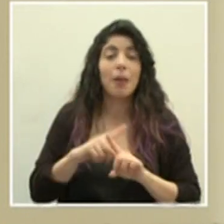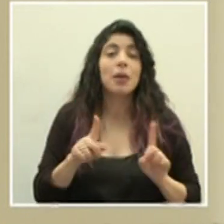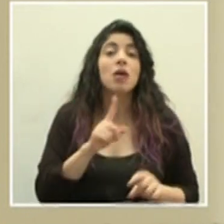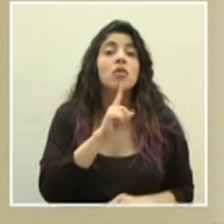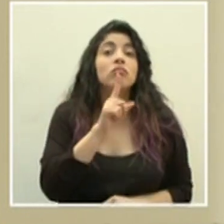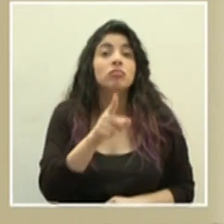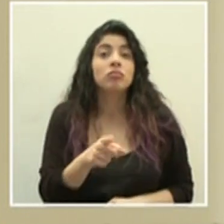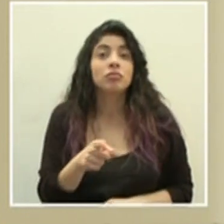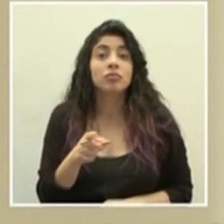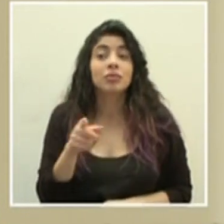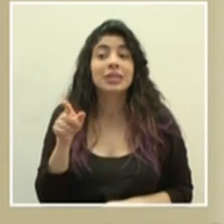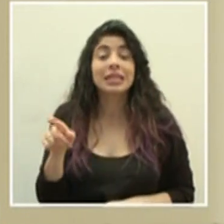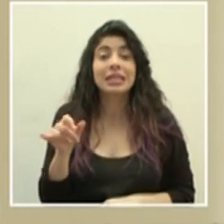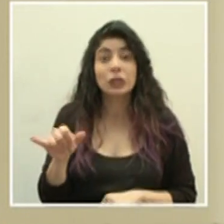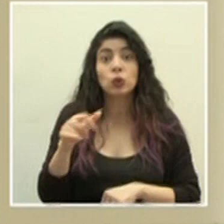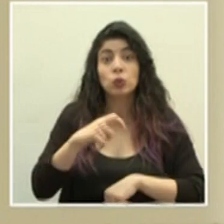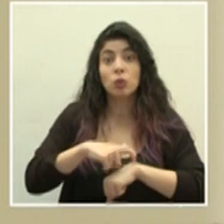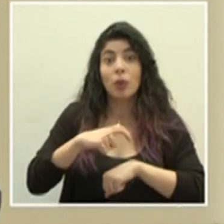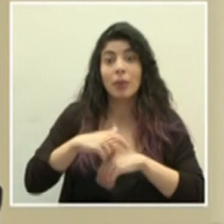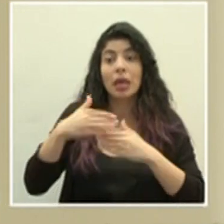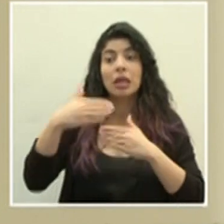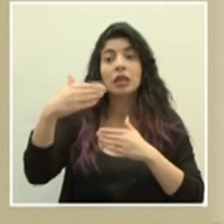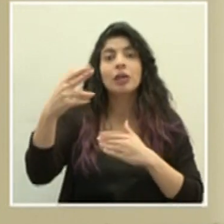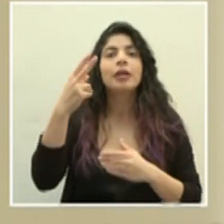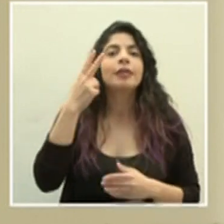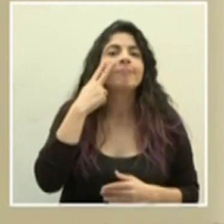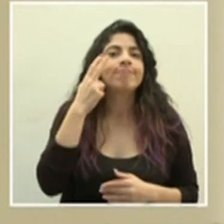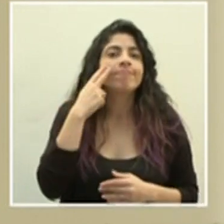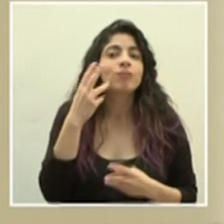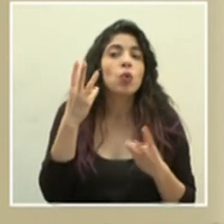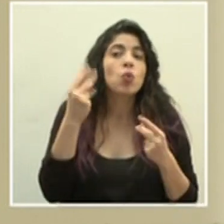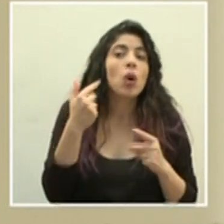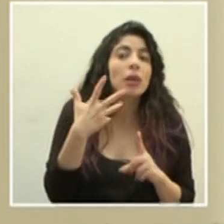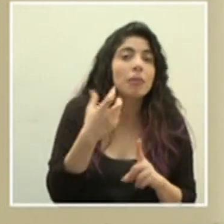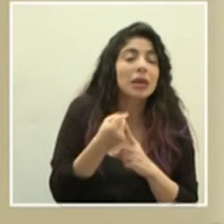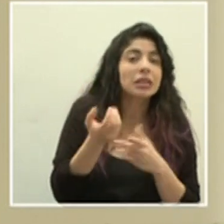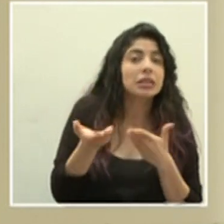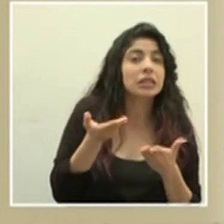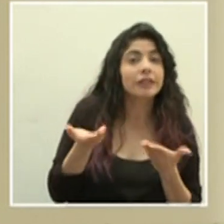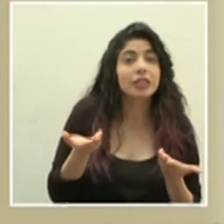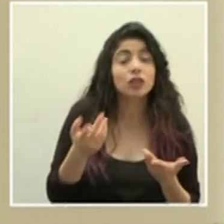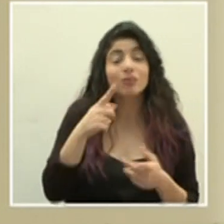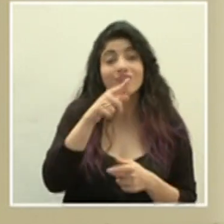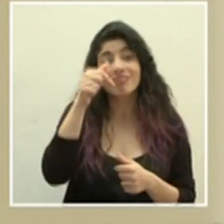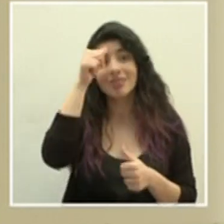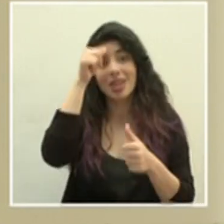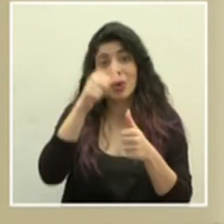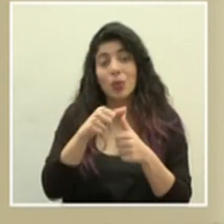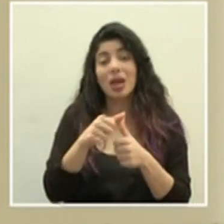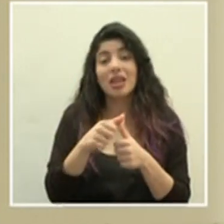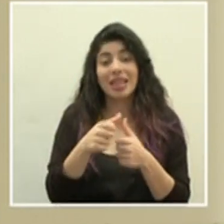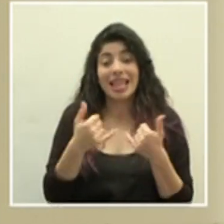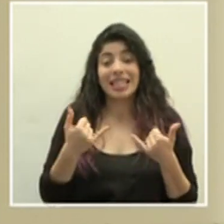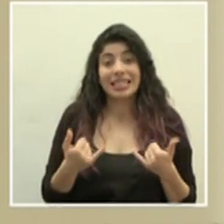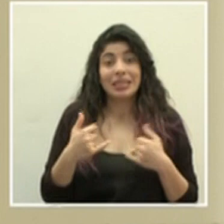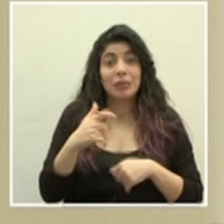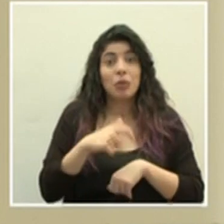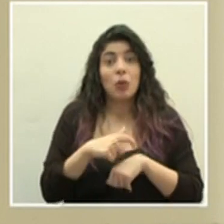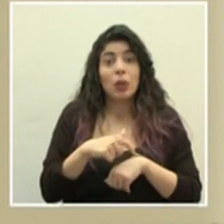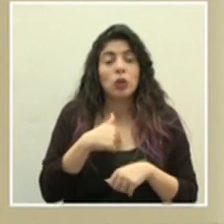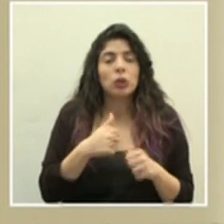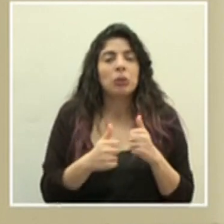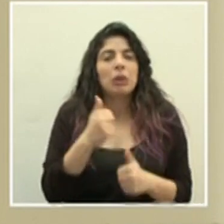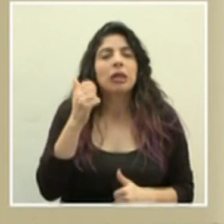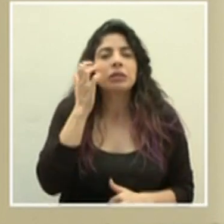eso, pues, en su momento tendremos que ver cuánto afecta a los servicios. Recordemos que aquí, pues, obviamente, en este momento me